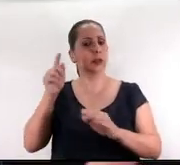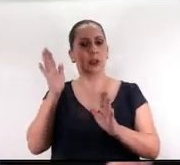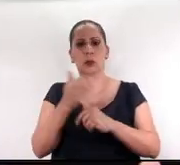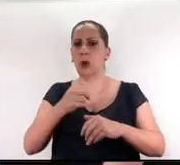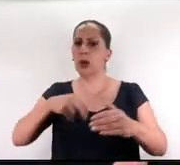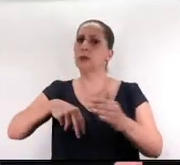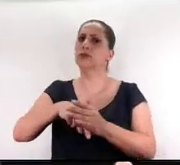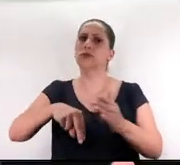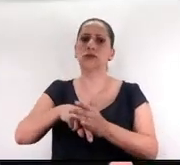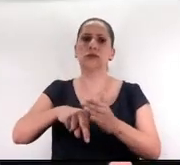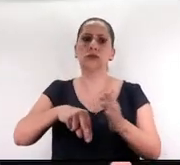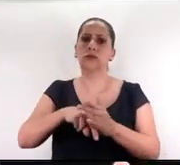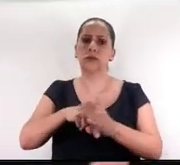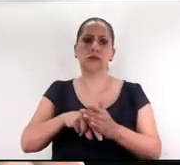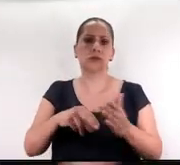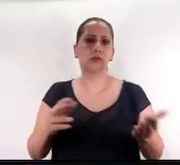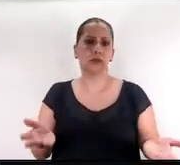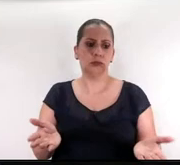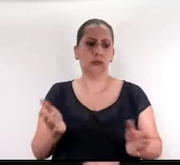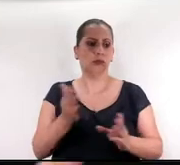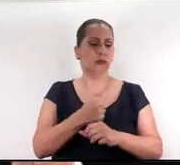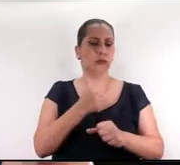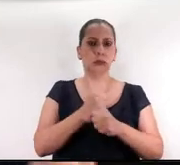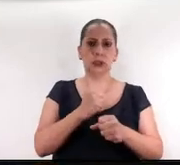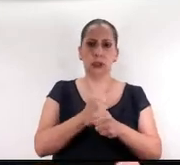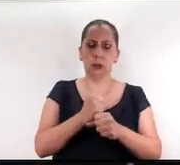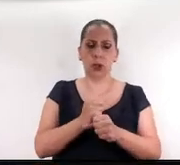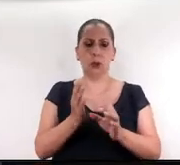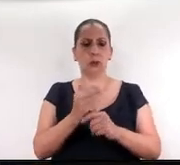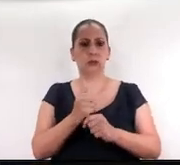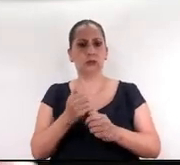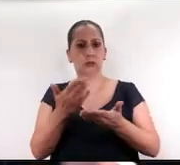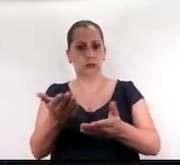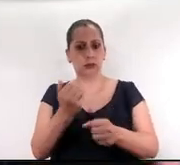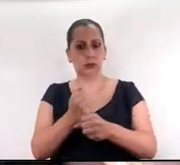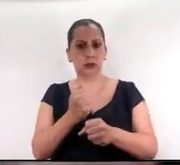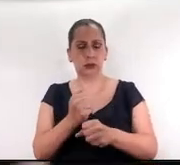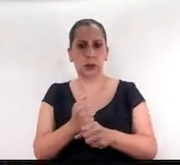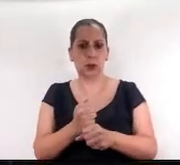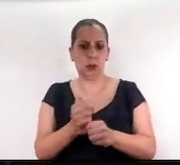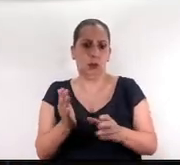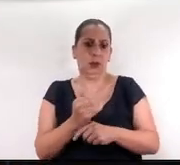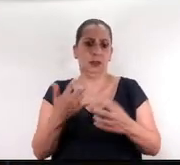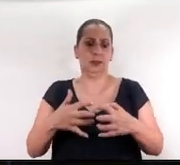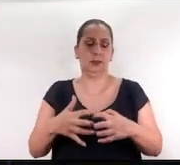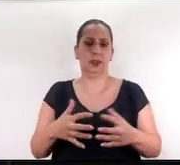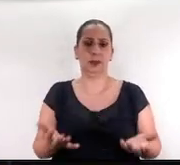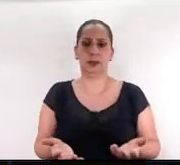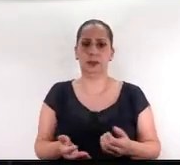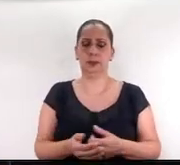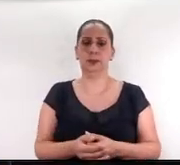a la creación de trabajo, a la creación de empleo, a la creación de empresas.